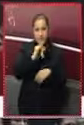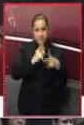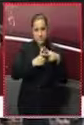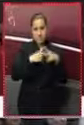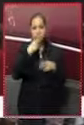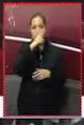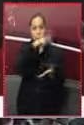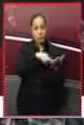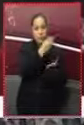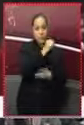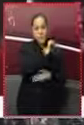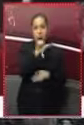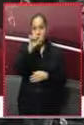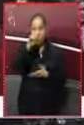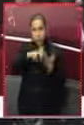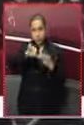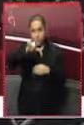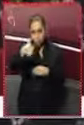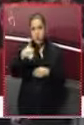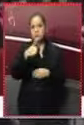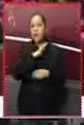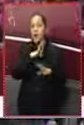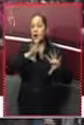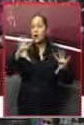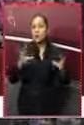de 100,000 mujeres en México.